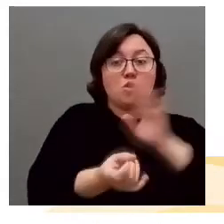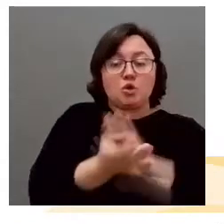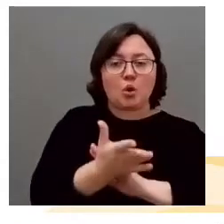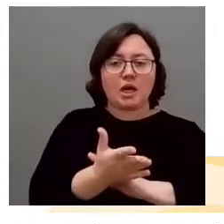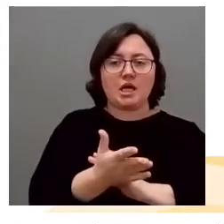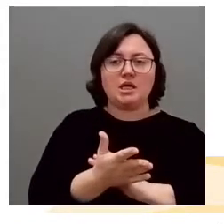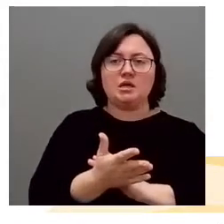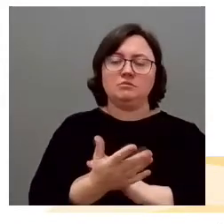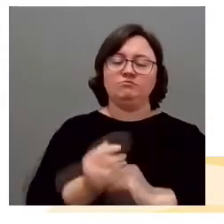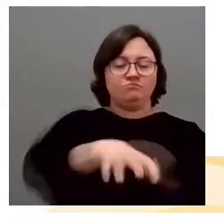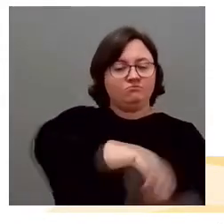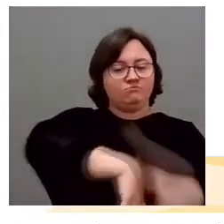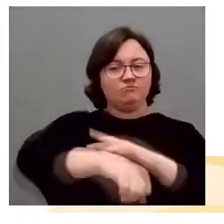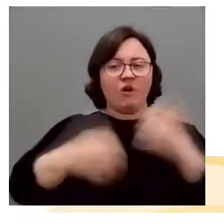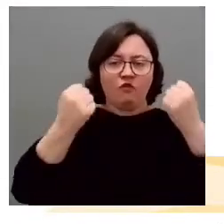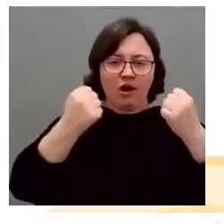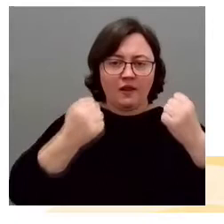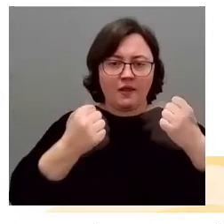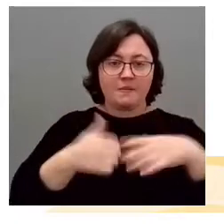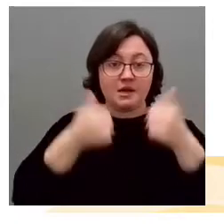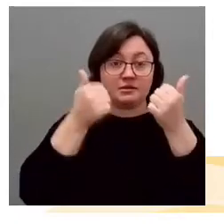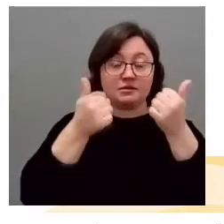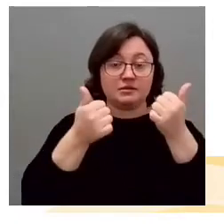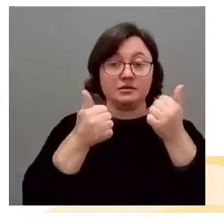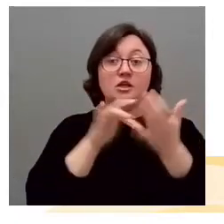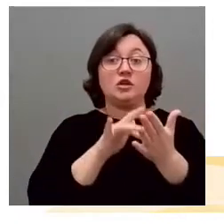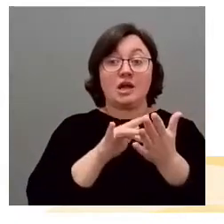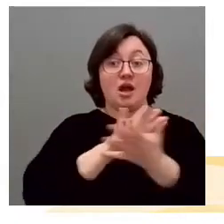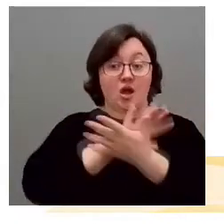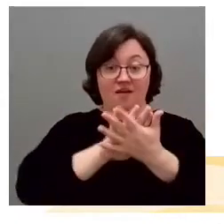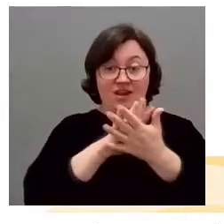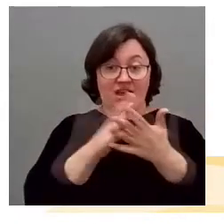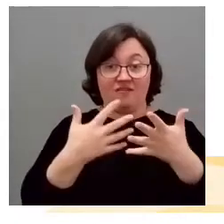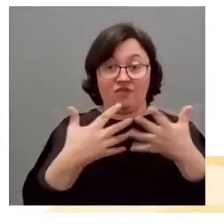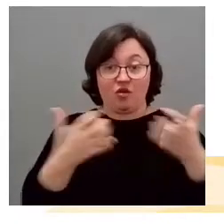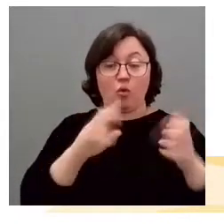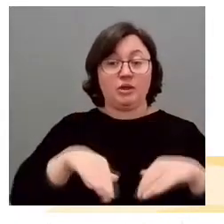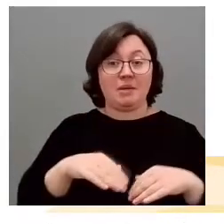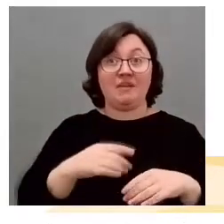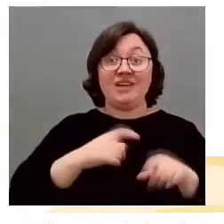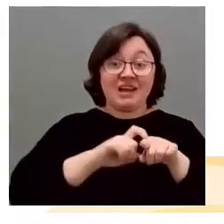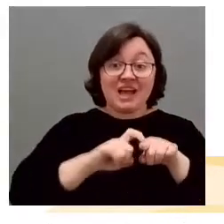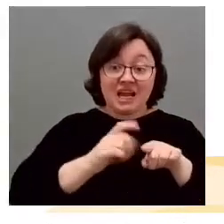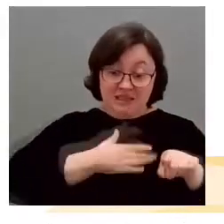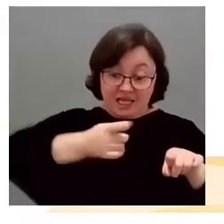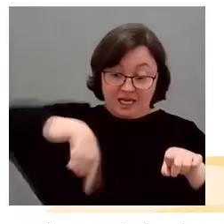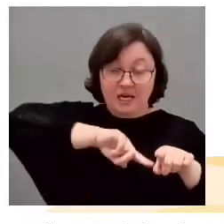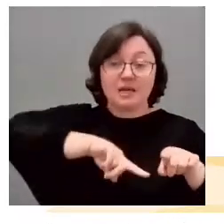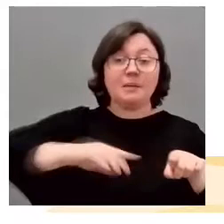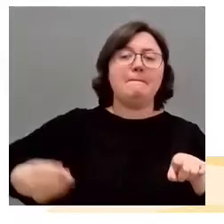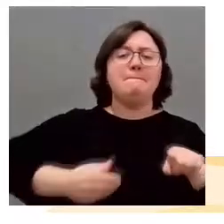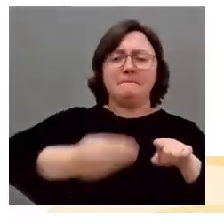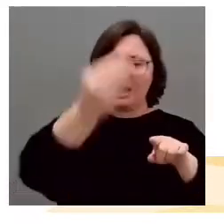más fuerza y sobre todo estas últimas palabras que os he dicho, vamos a ser mejores y ese compromiso lo vamos a